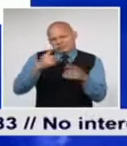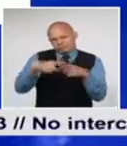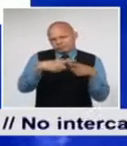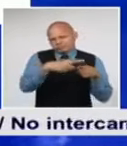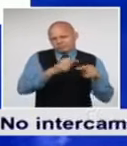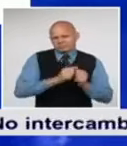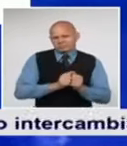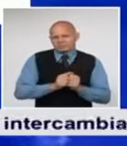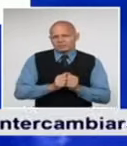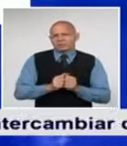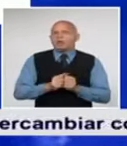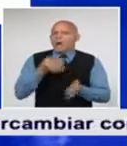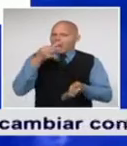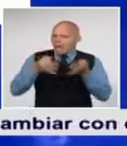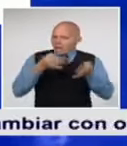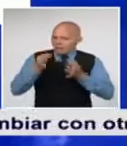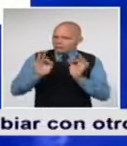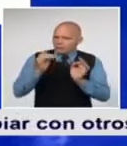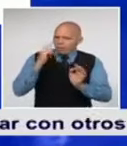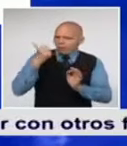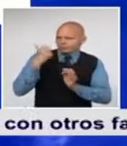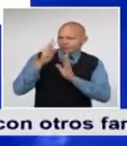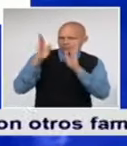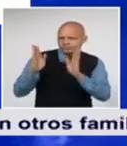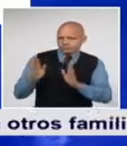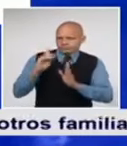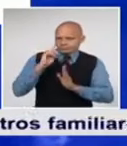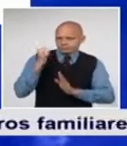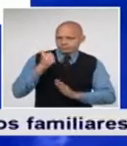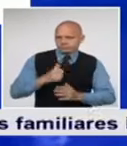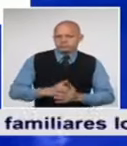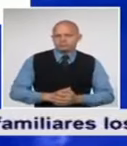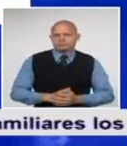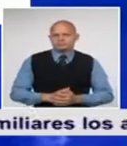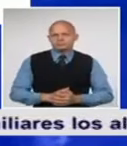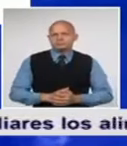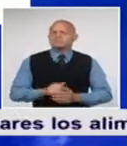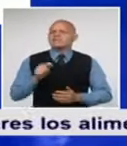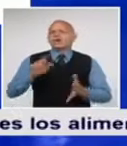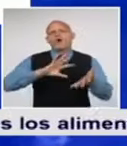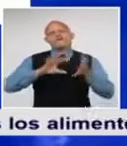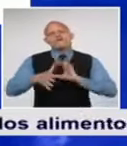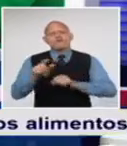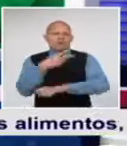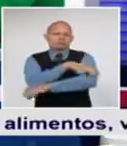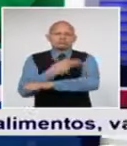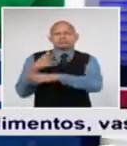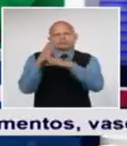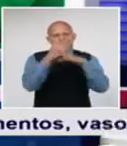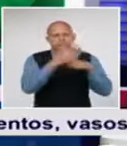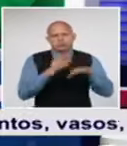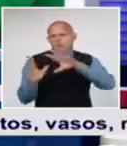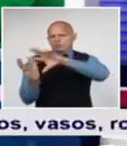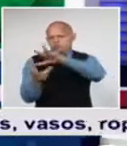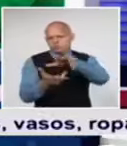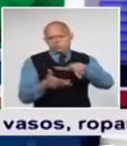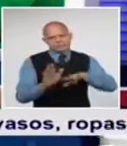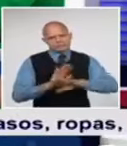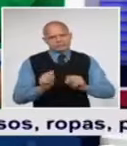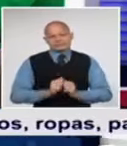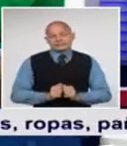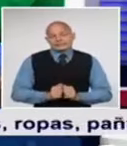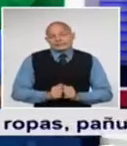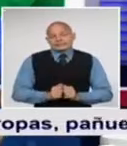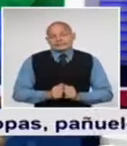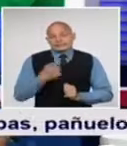con 58 fallecidos por millón de habitantes. Este es el comportamiento del mundo. Como ustedes ven, unos datos tienen que